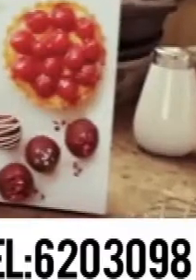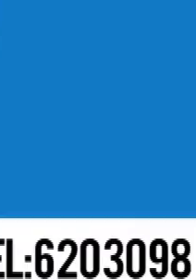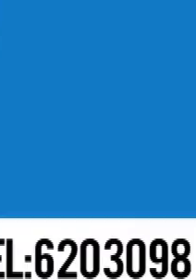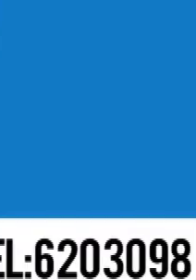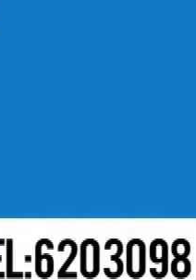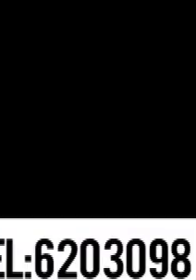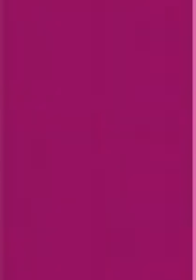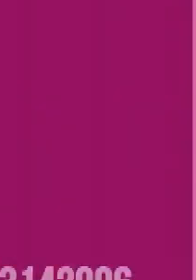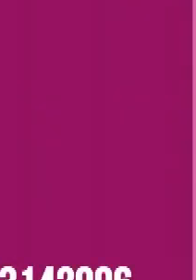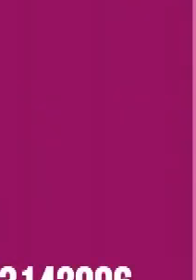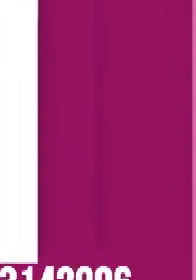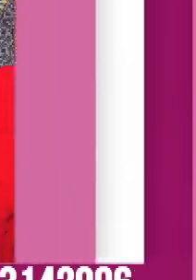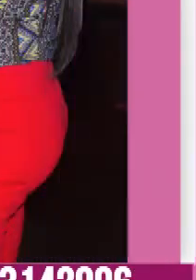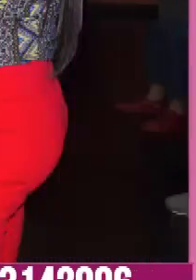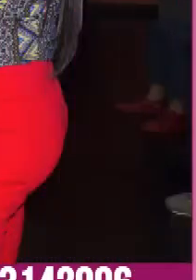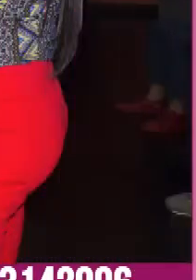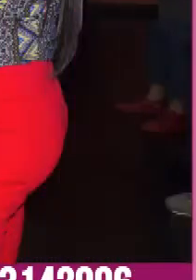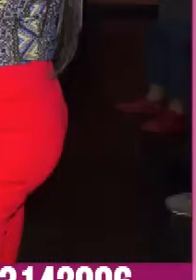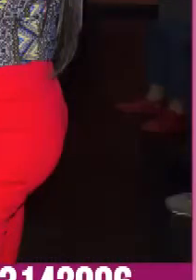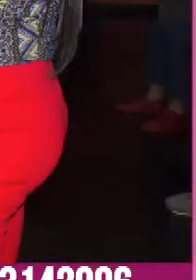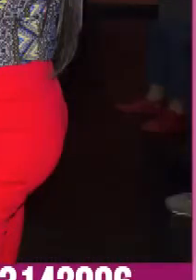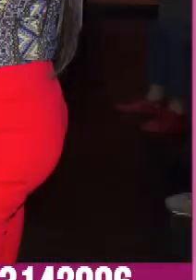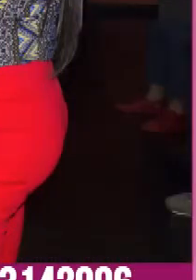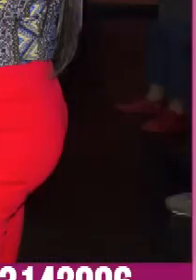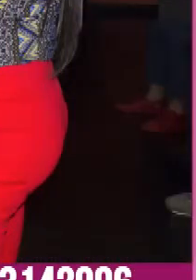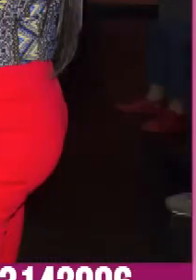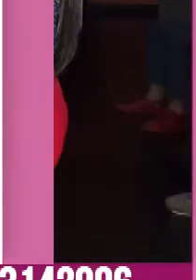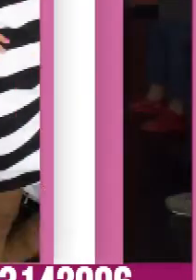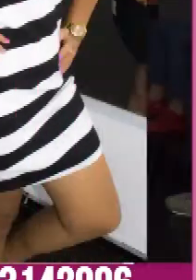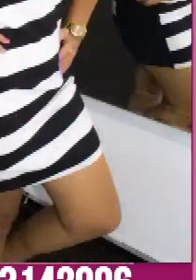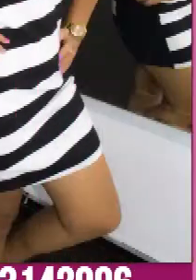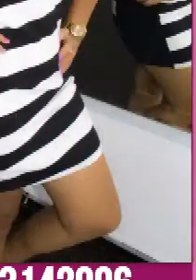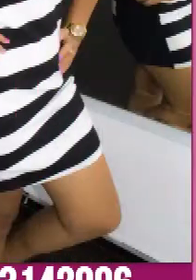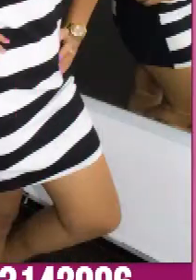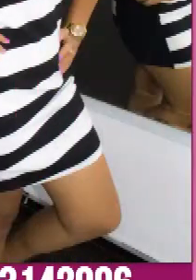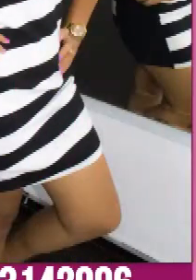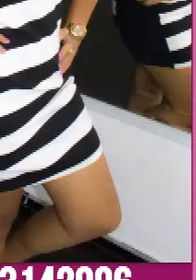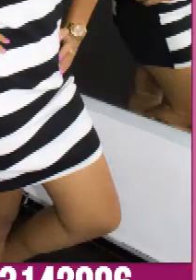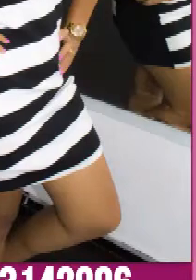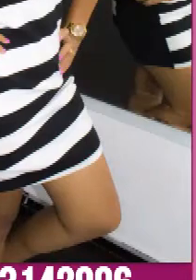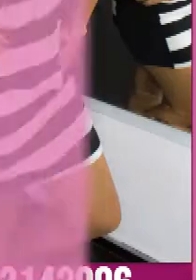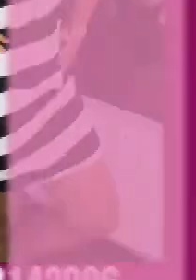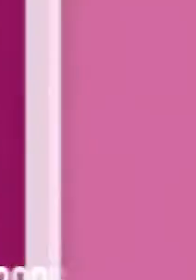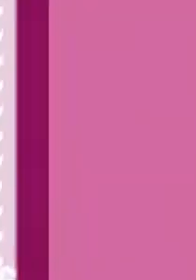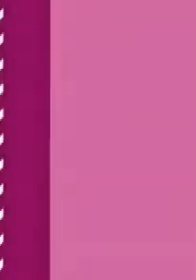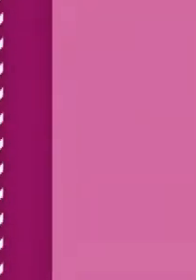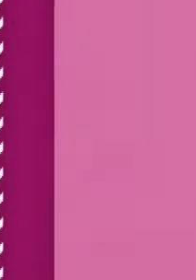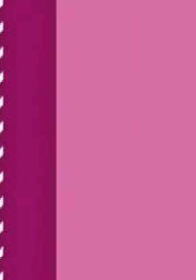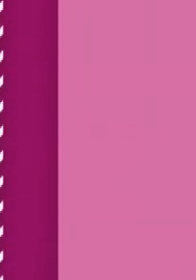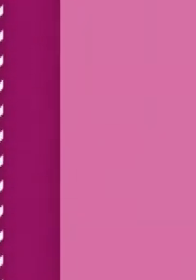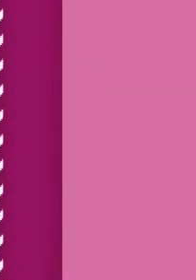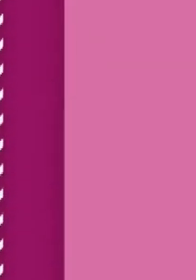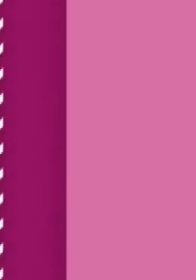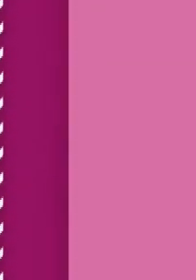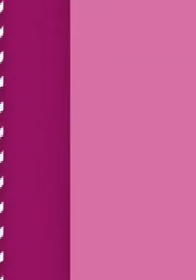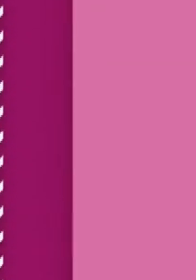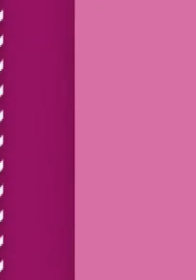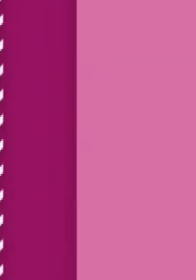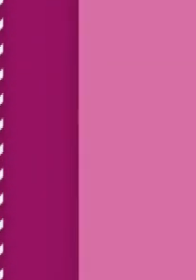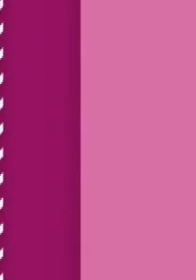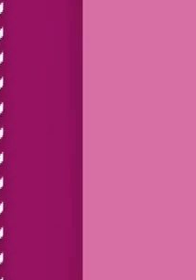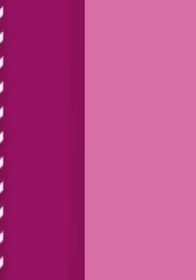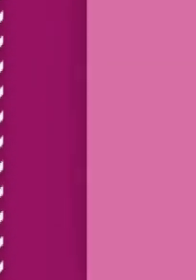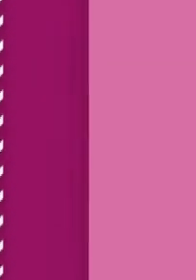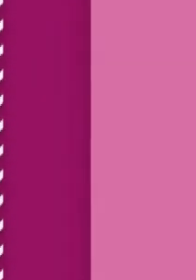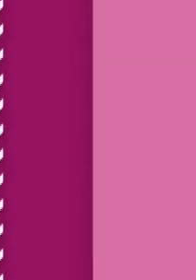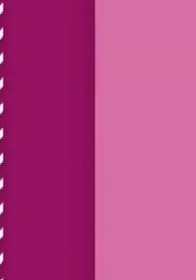de febrero con el tiempo. Maquillador profesional. Asesoría de imagen personalizada. Y todo lo que necesitas para verte y sentirte espectacular.